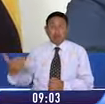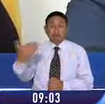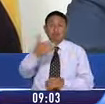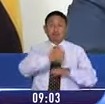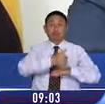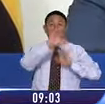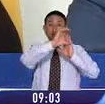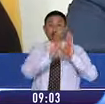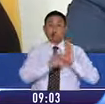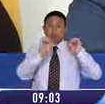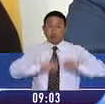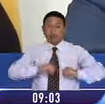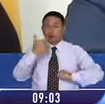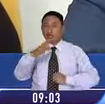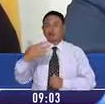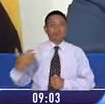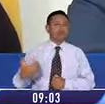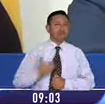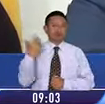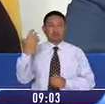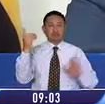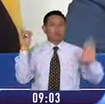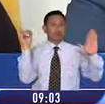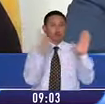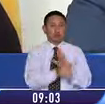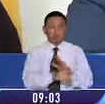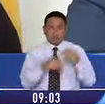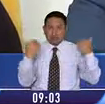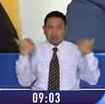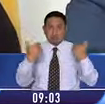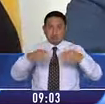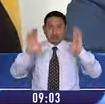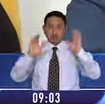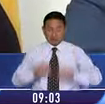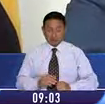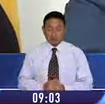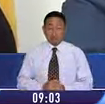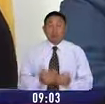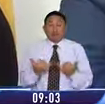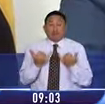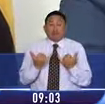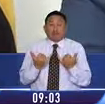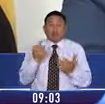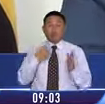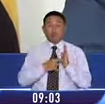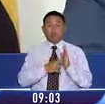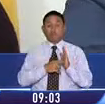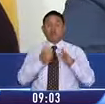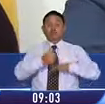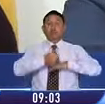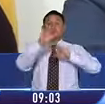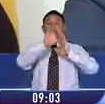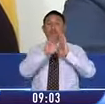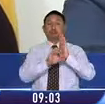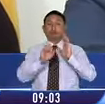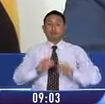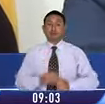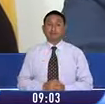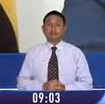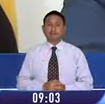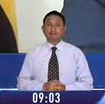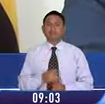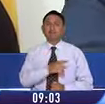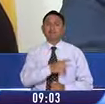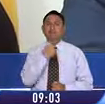presentar cualquier reclamo, a presentar cualquier impugnación, en este caso, ante la Corte Constitucional. Cucalón